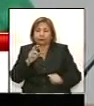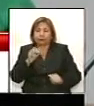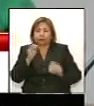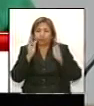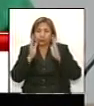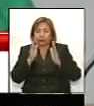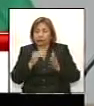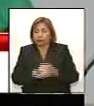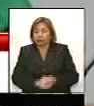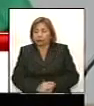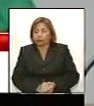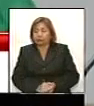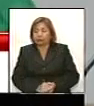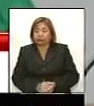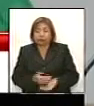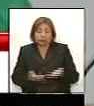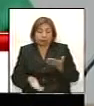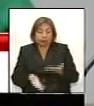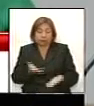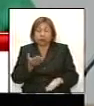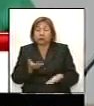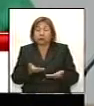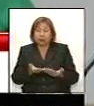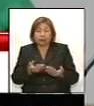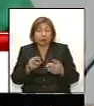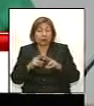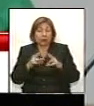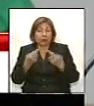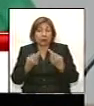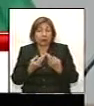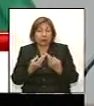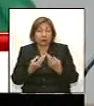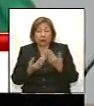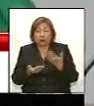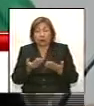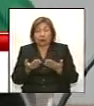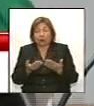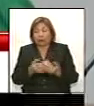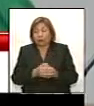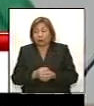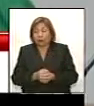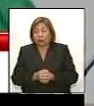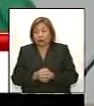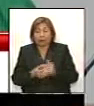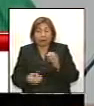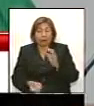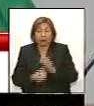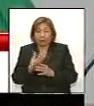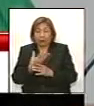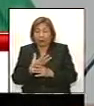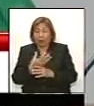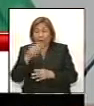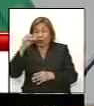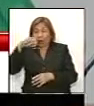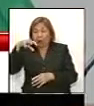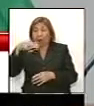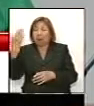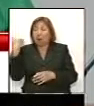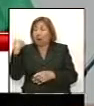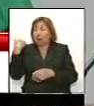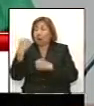atención. Entonces, todavía se han habido, porque la reunión la tuvimos, si mi mente no recuerda mal, en septiembre o agosto del año